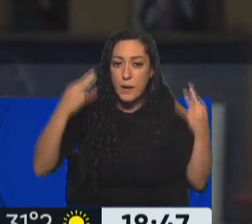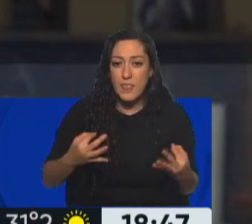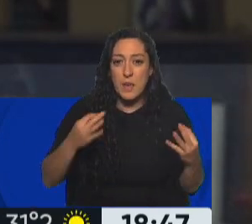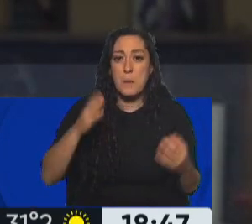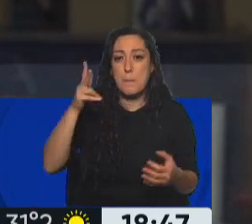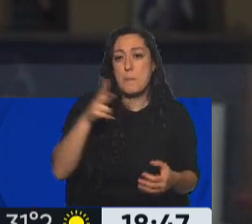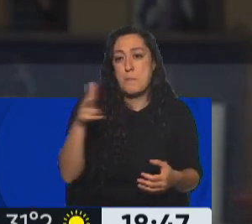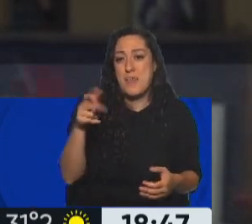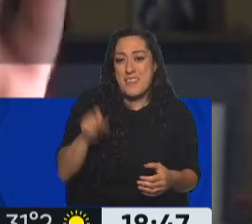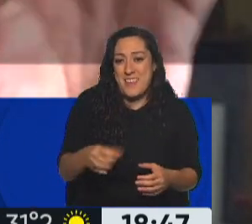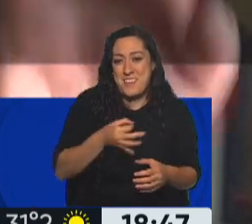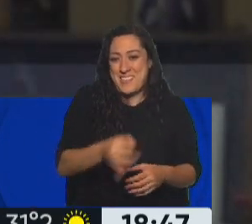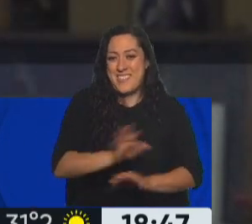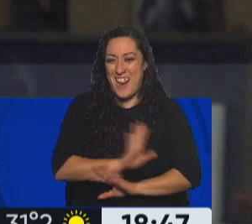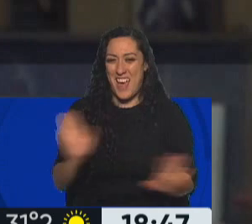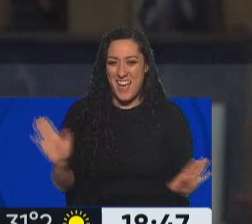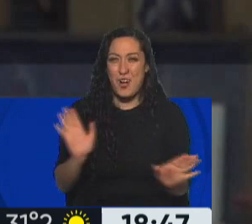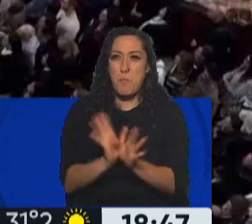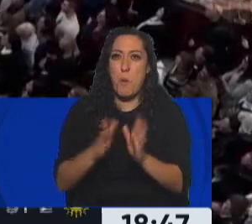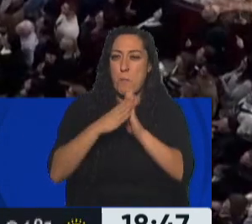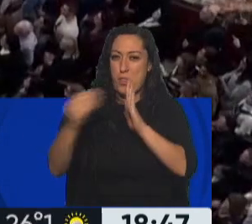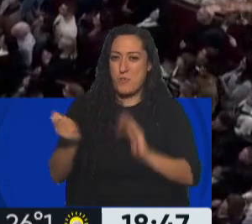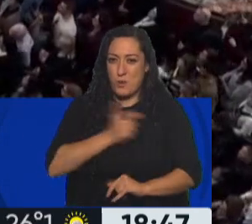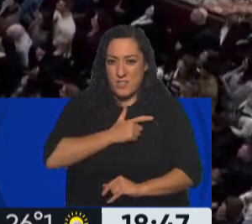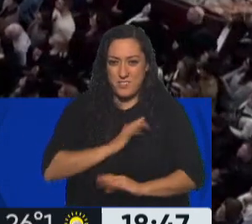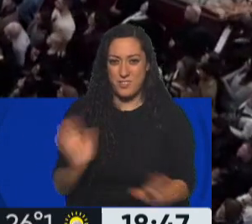Lampedusa. Sì, per noi era veramente un punto di riferimento.